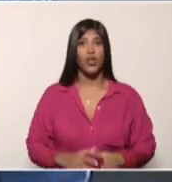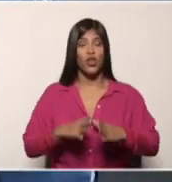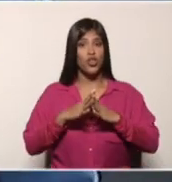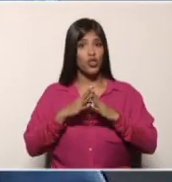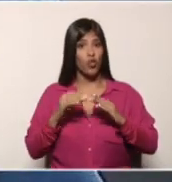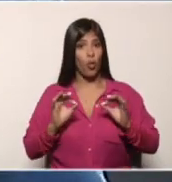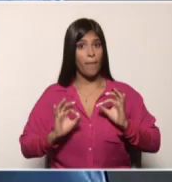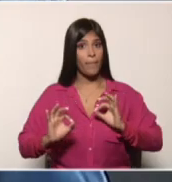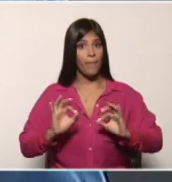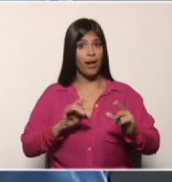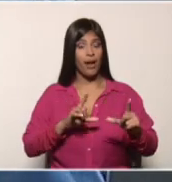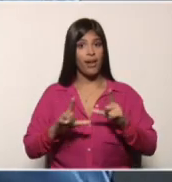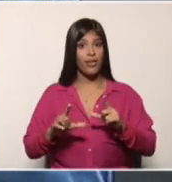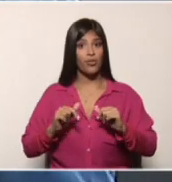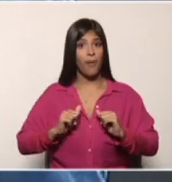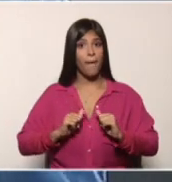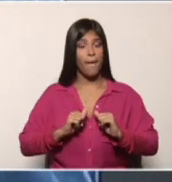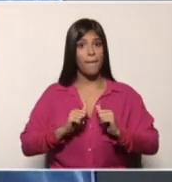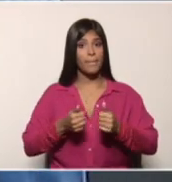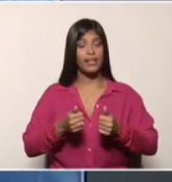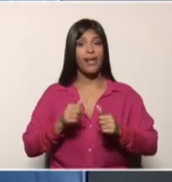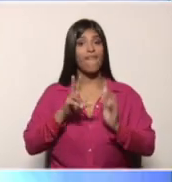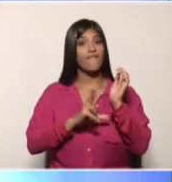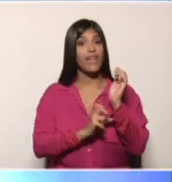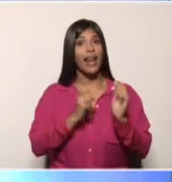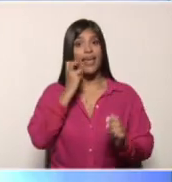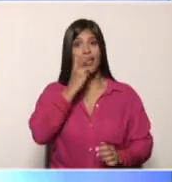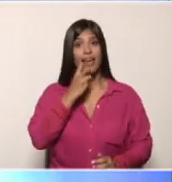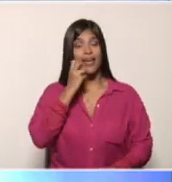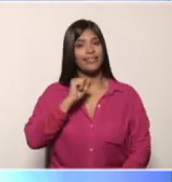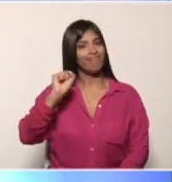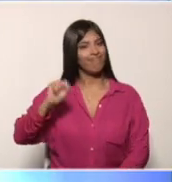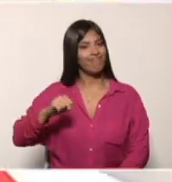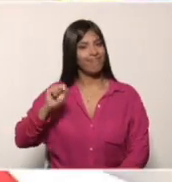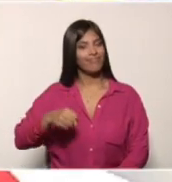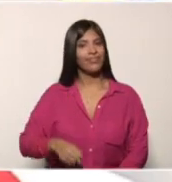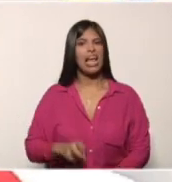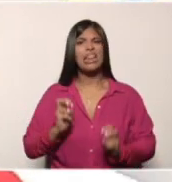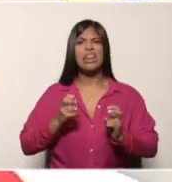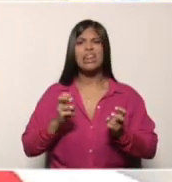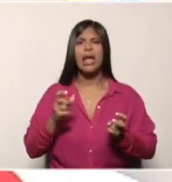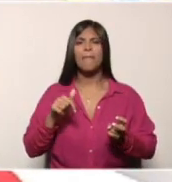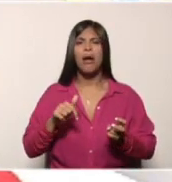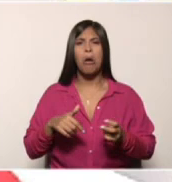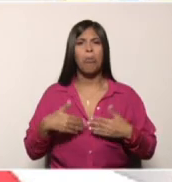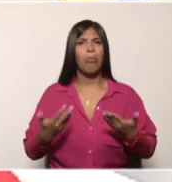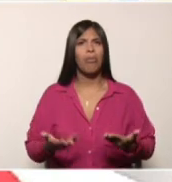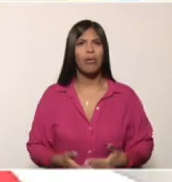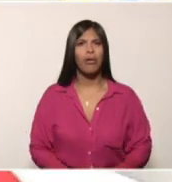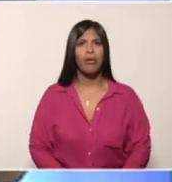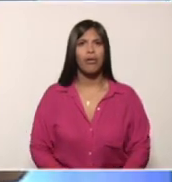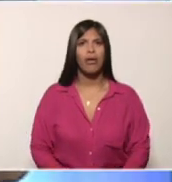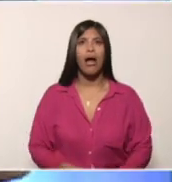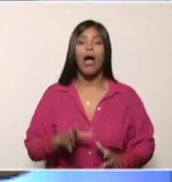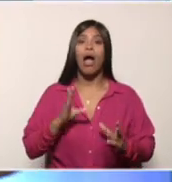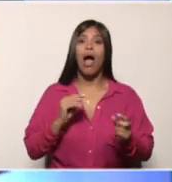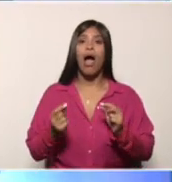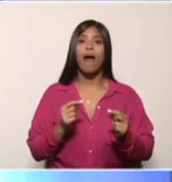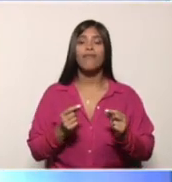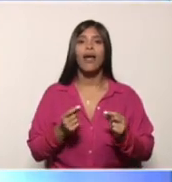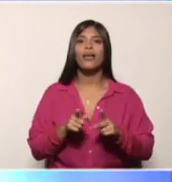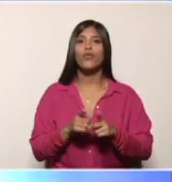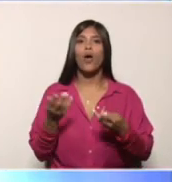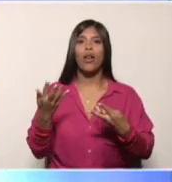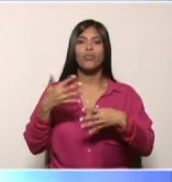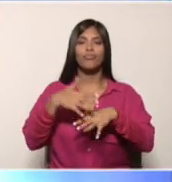también en casa para comenzar la clase el día de hoy, viernes de inglés. Yes. ¿Qué tema en particular estaremos abordando el día de hoy? Vamos a estar hablando sobre